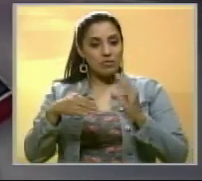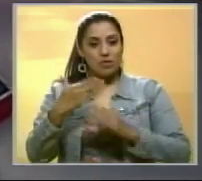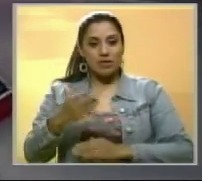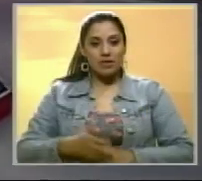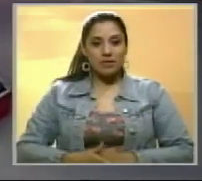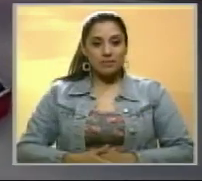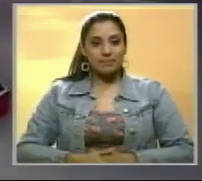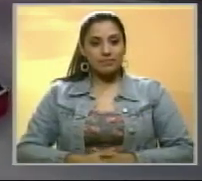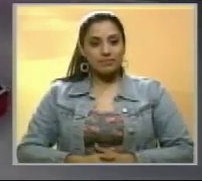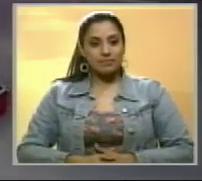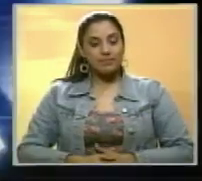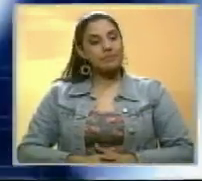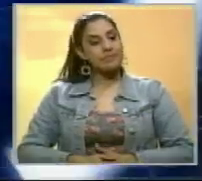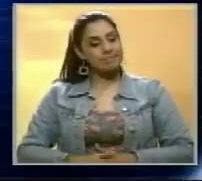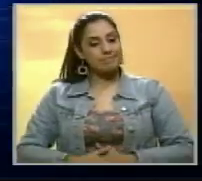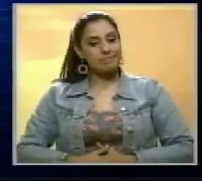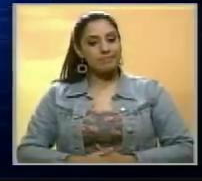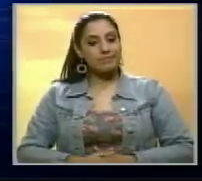Estrenos y Estrellas.